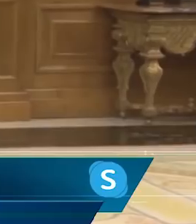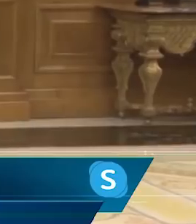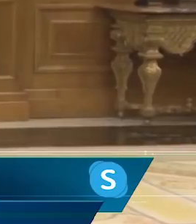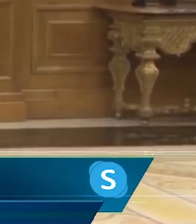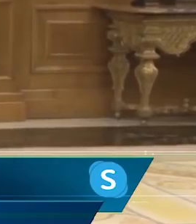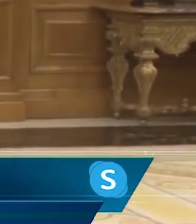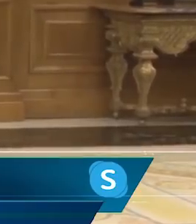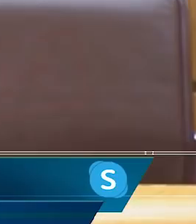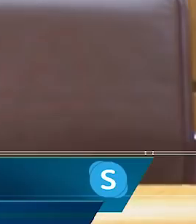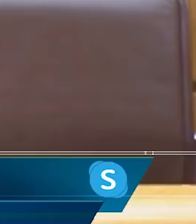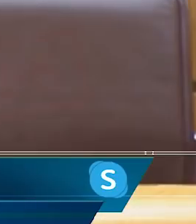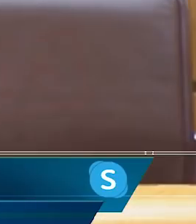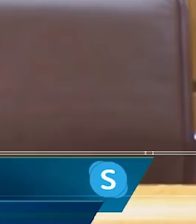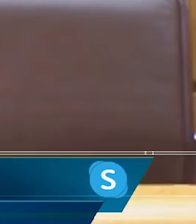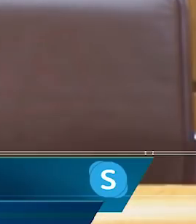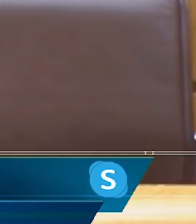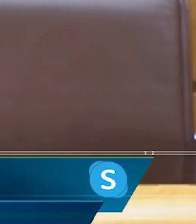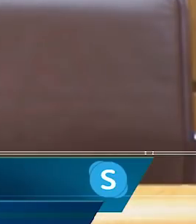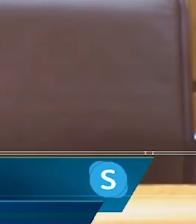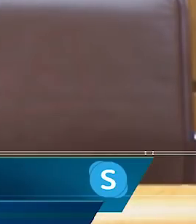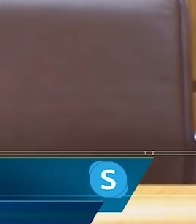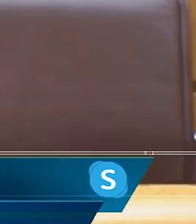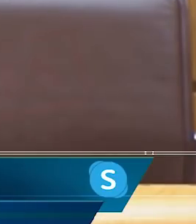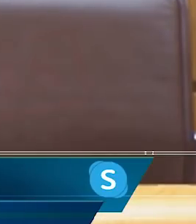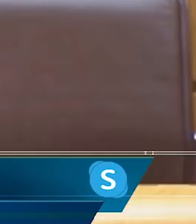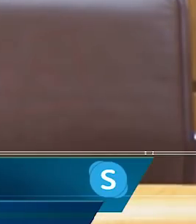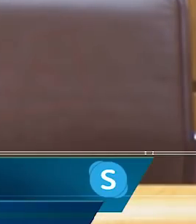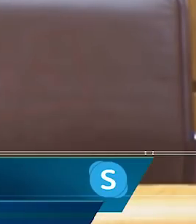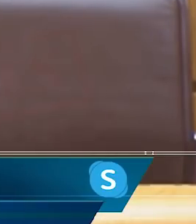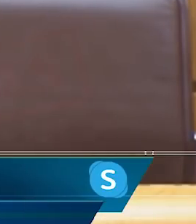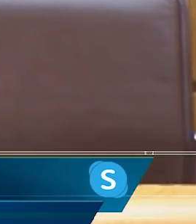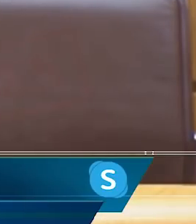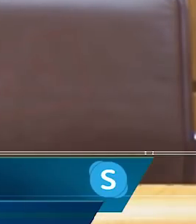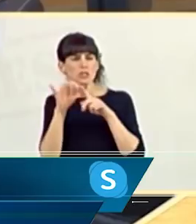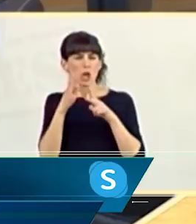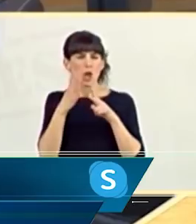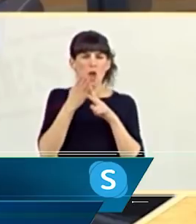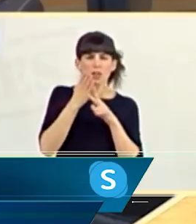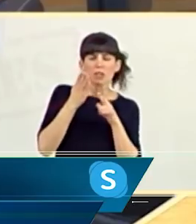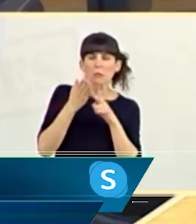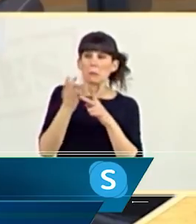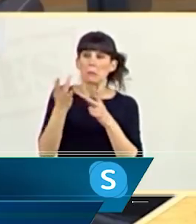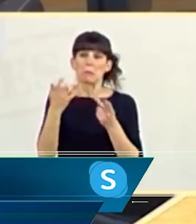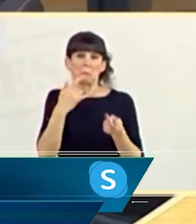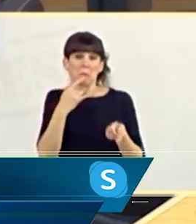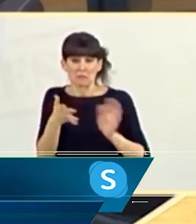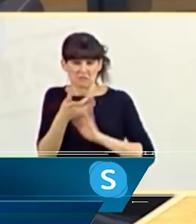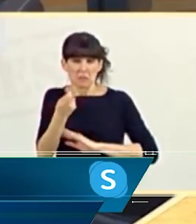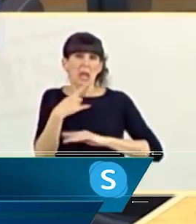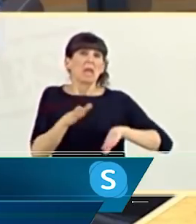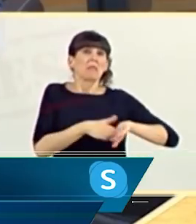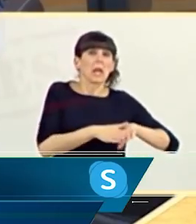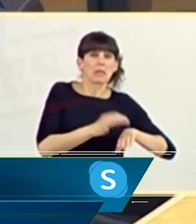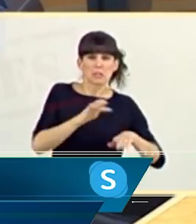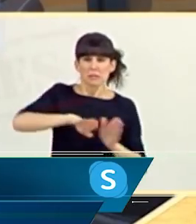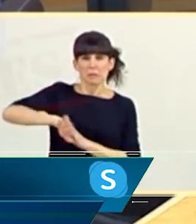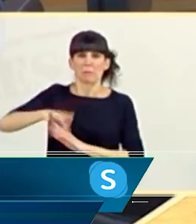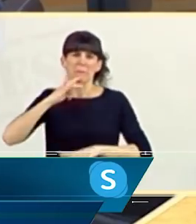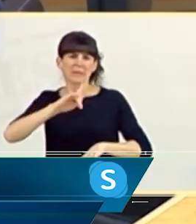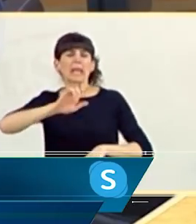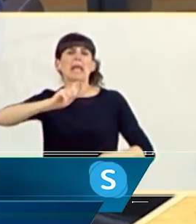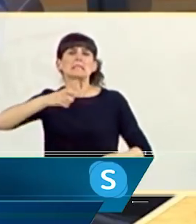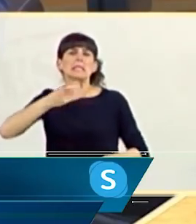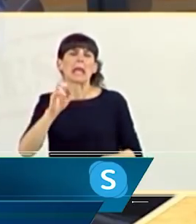armadas totalitarias, esos carteles de la droga, son todas esas organizaciones juntas en una especie de red inmensa